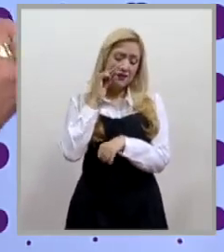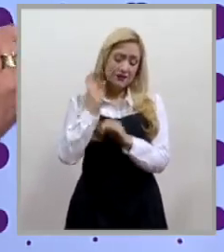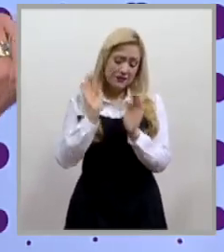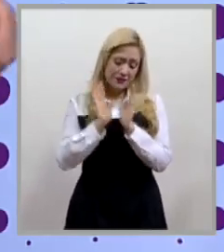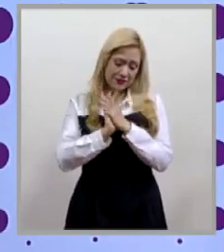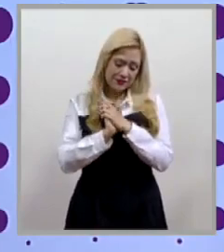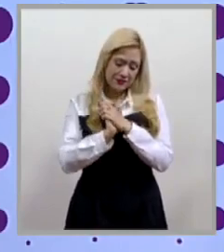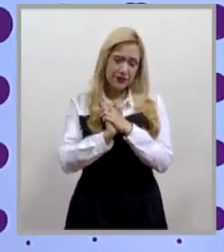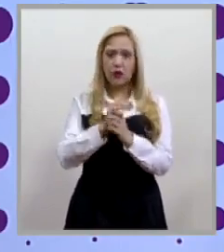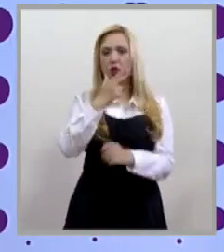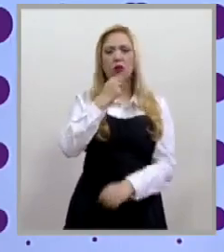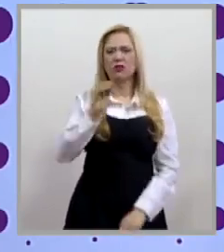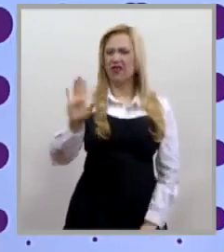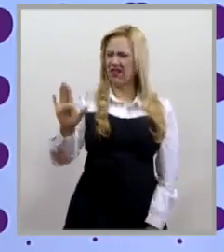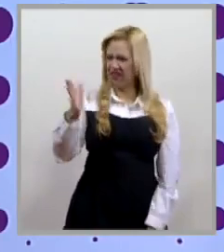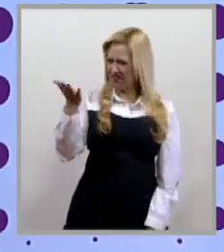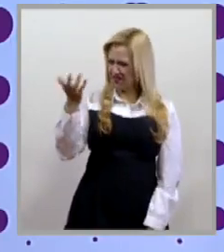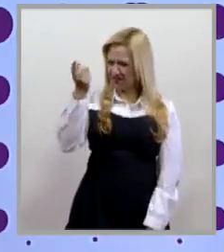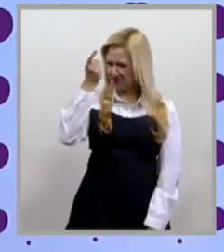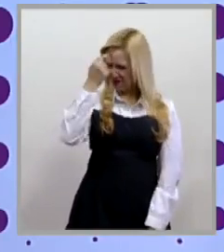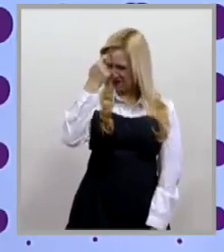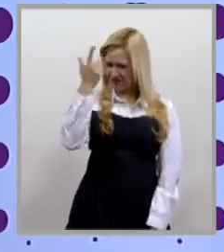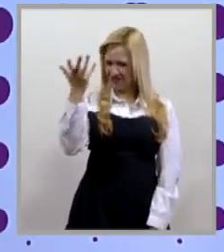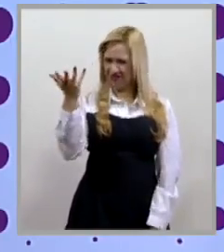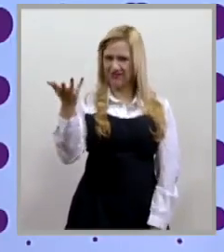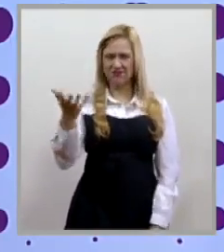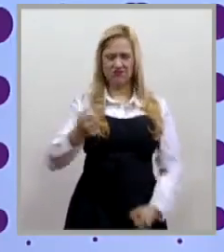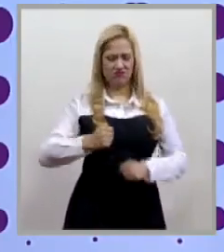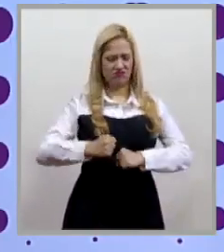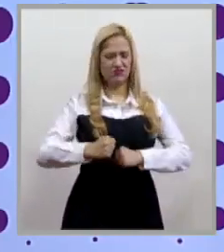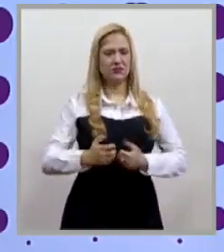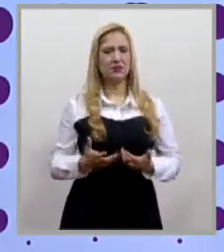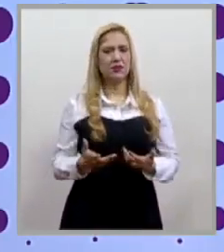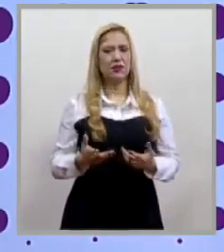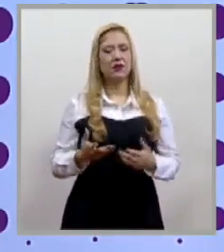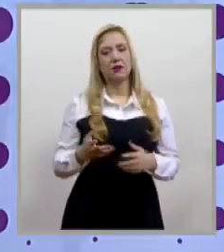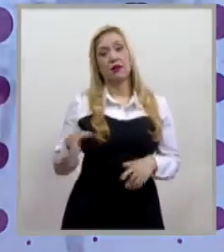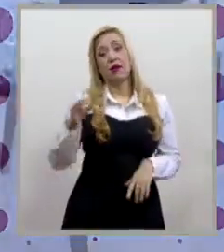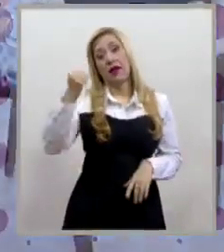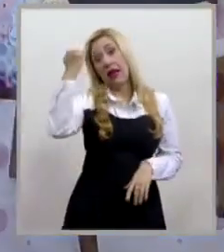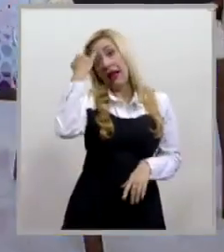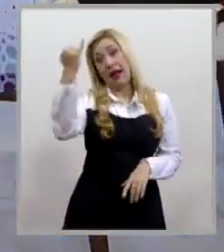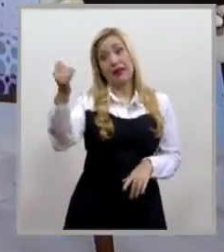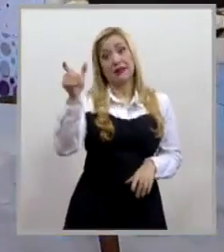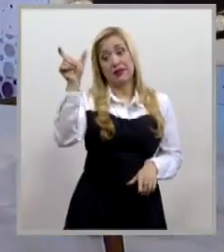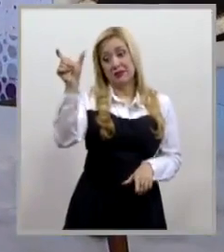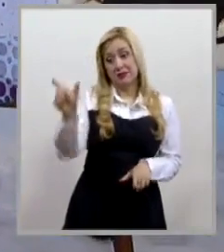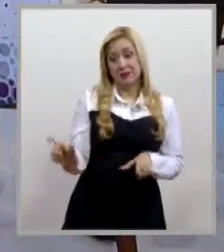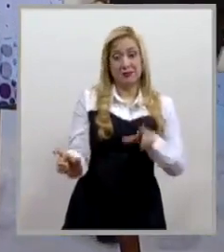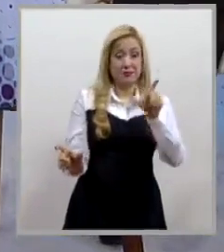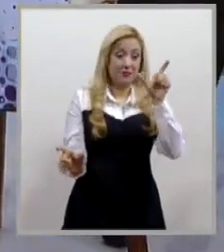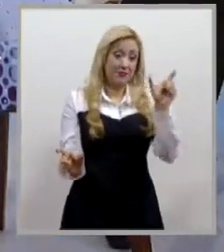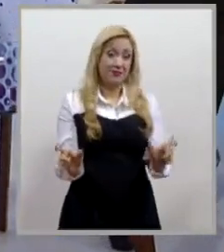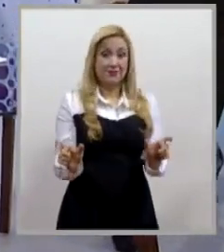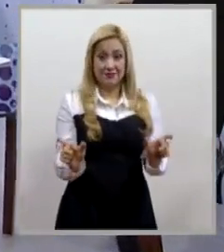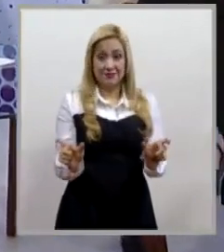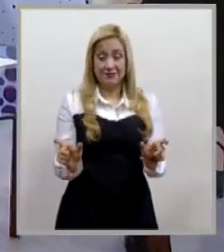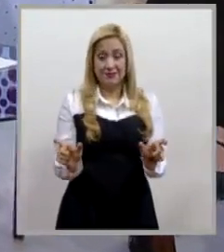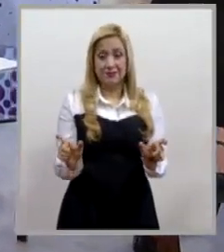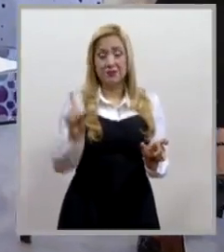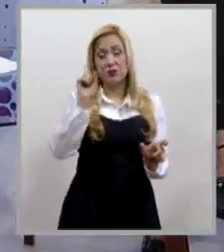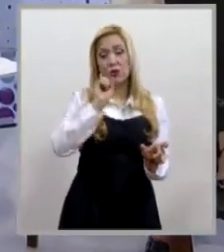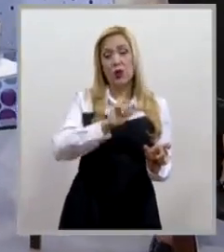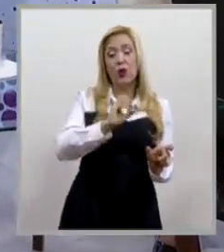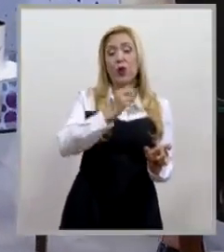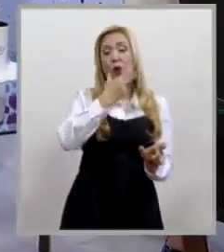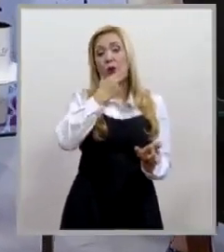son más racionales. Entonces se van generando esas ideas preconcebidas. ¿A partir de qué? Pues simple y sencillamente de un hecho, de nacer mujer o de